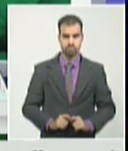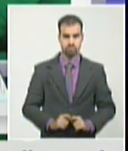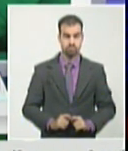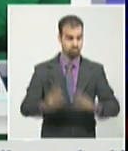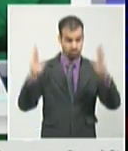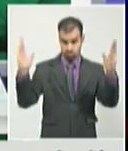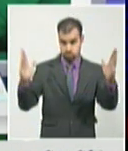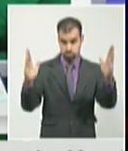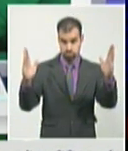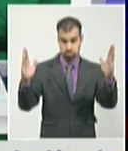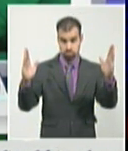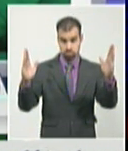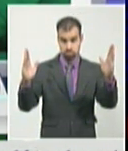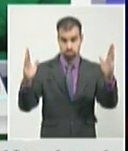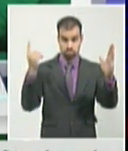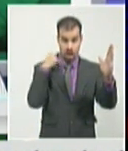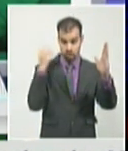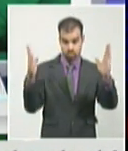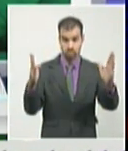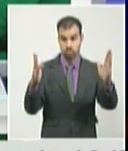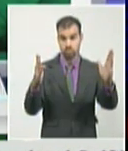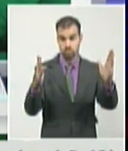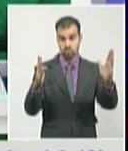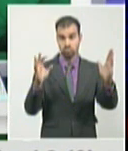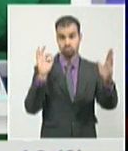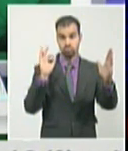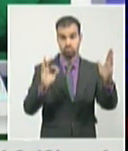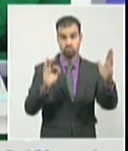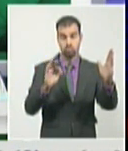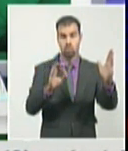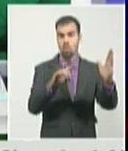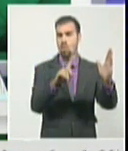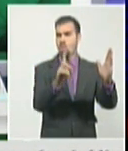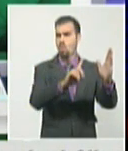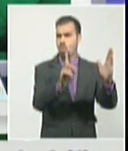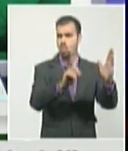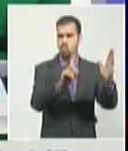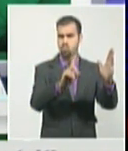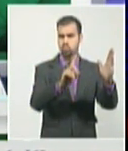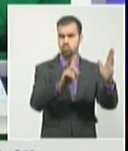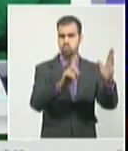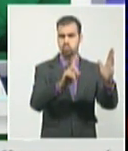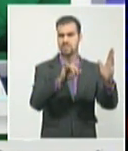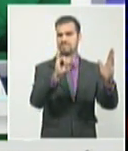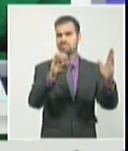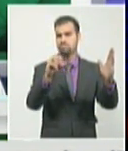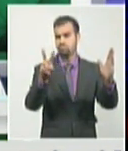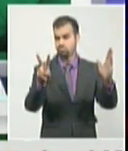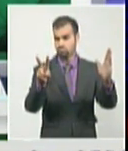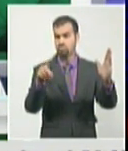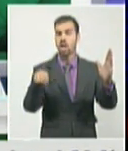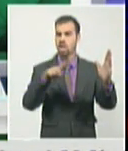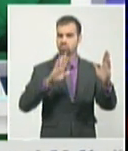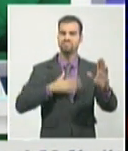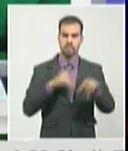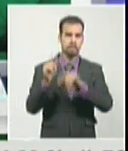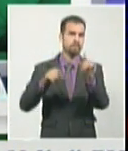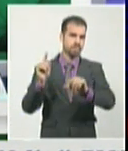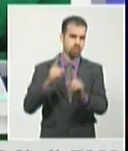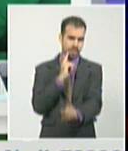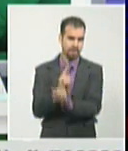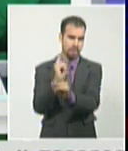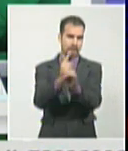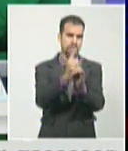74,8 por ciento de todos los diagnosticados en cuba fue han sido contacto de casos confirmados